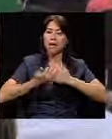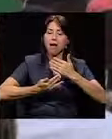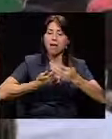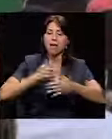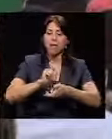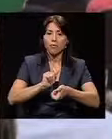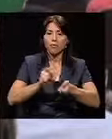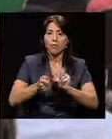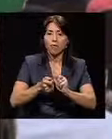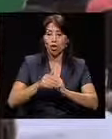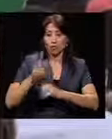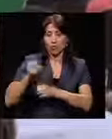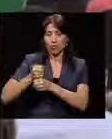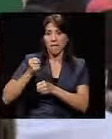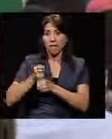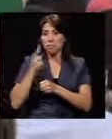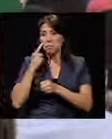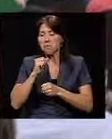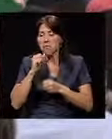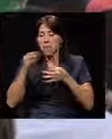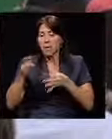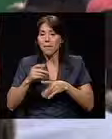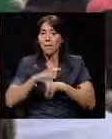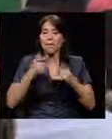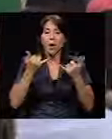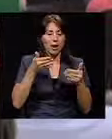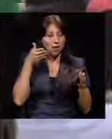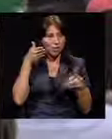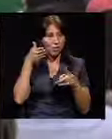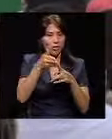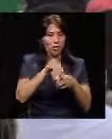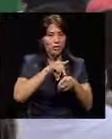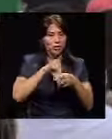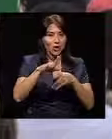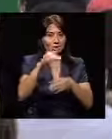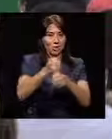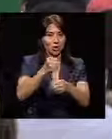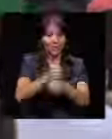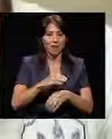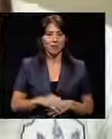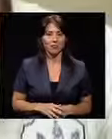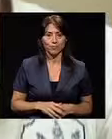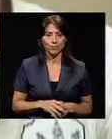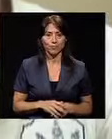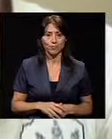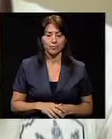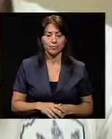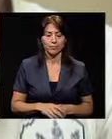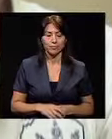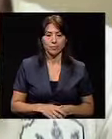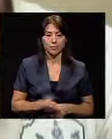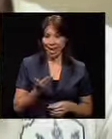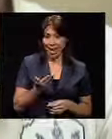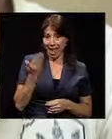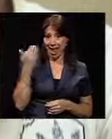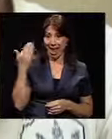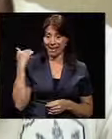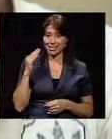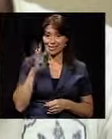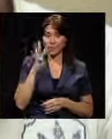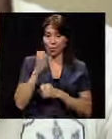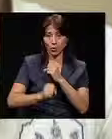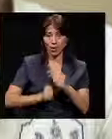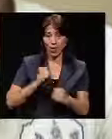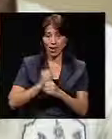labor considerada oficio hacia la profesionalización de su trabajo. En Latinoamérica tuvimos hace 4 años, en